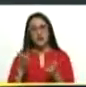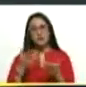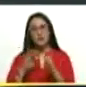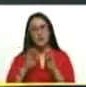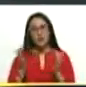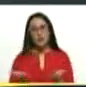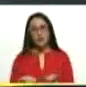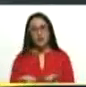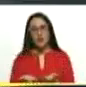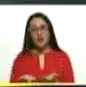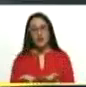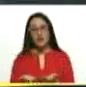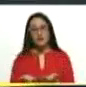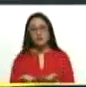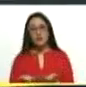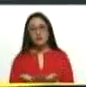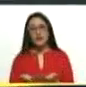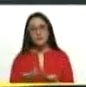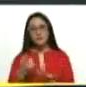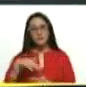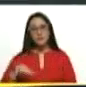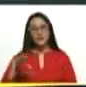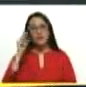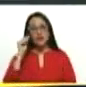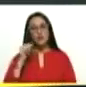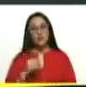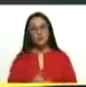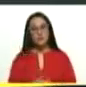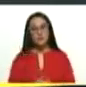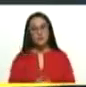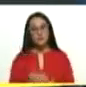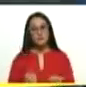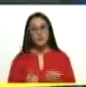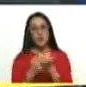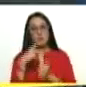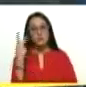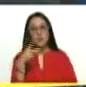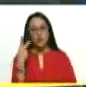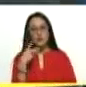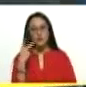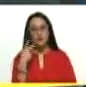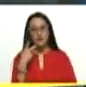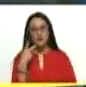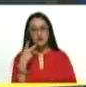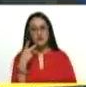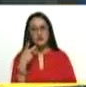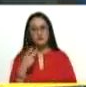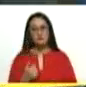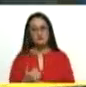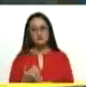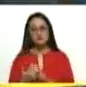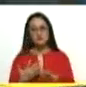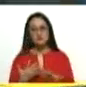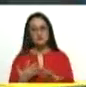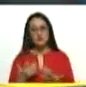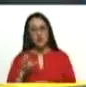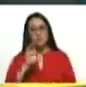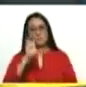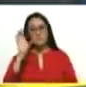mundial. Y por ello comprendemos la necesidad de impulsar políticas e iniciativas que permitan a los